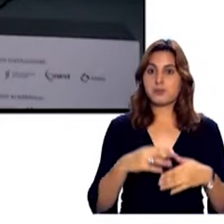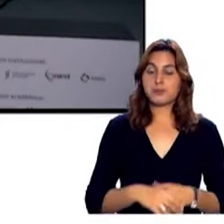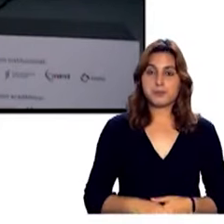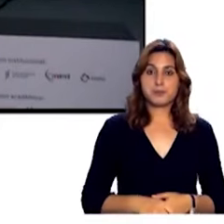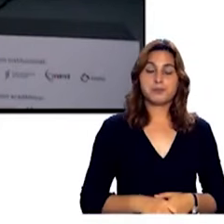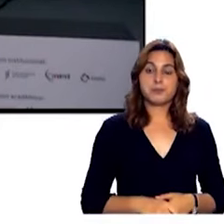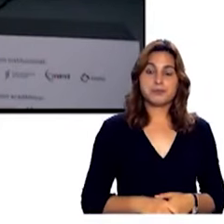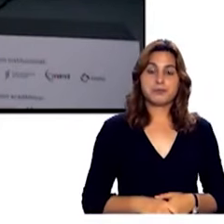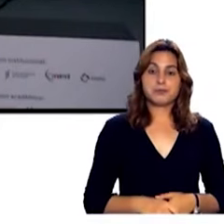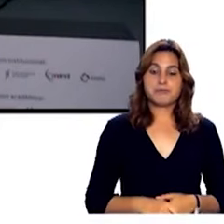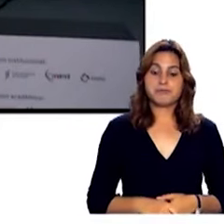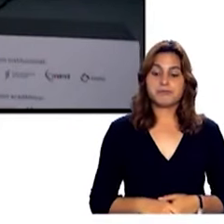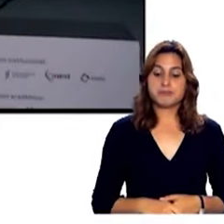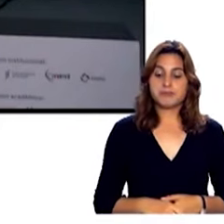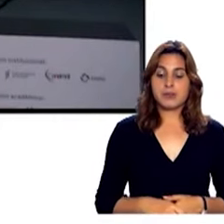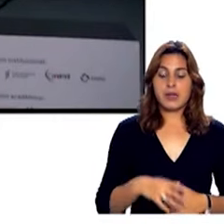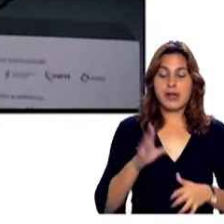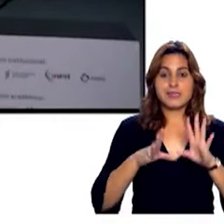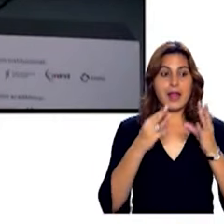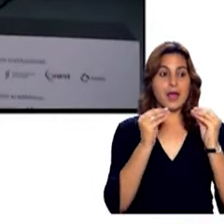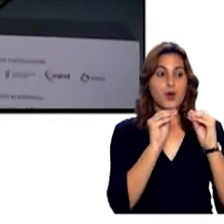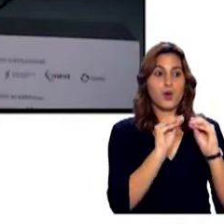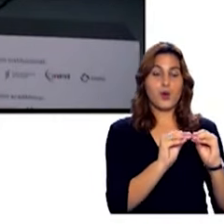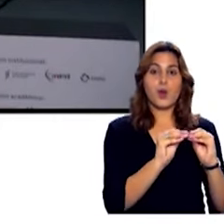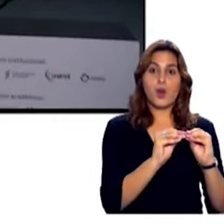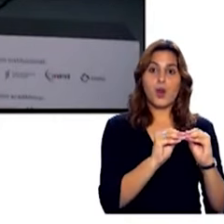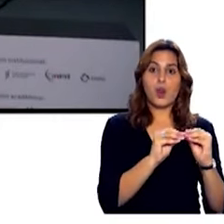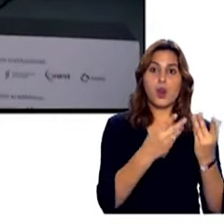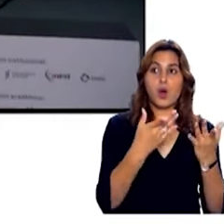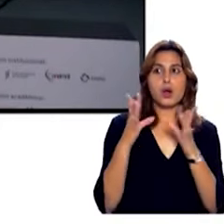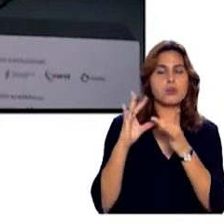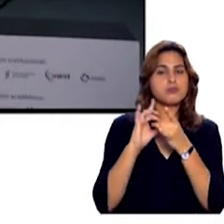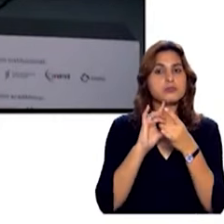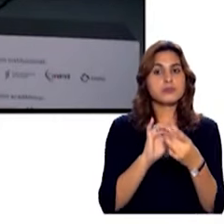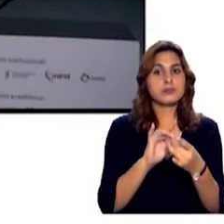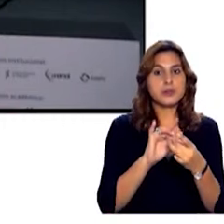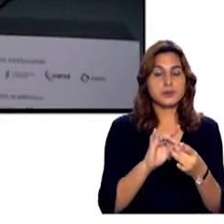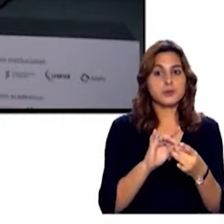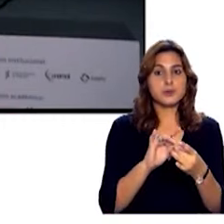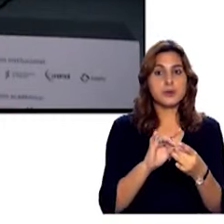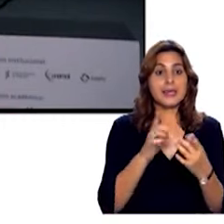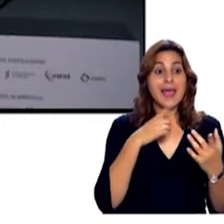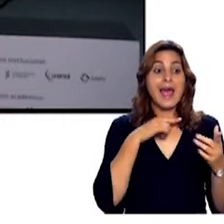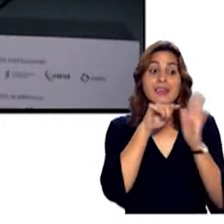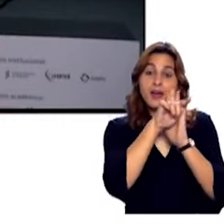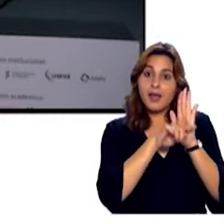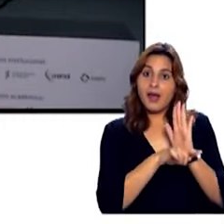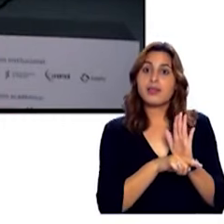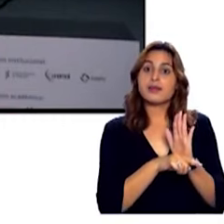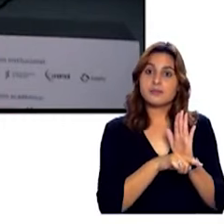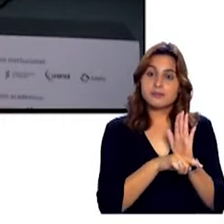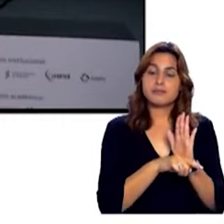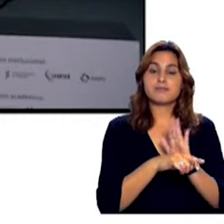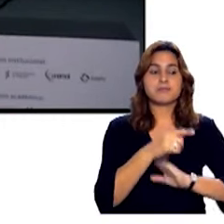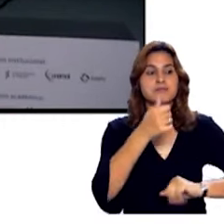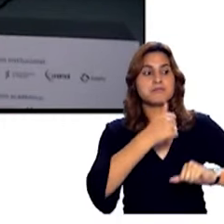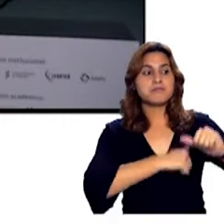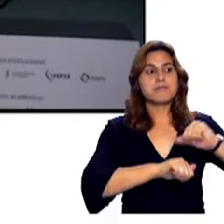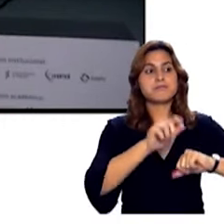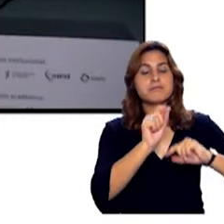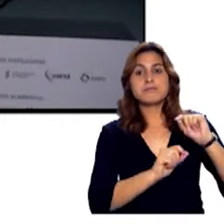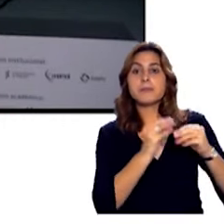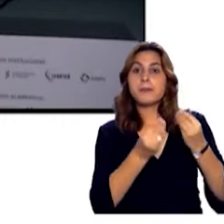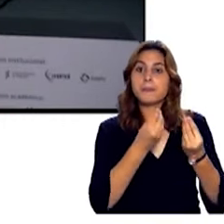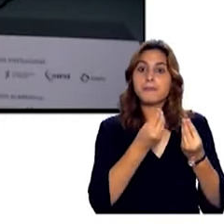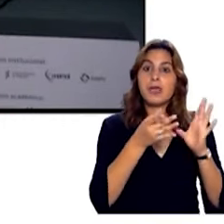unae de vinculación aquí chocamos entre La vinculación vertical de